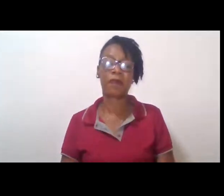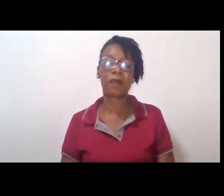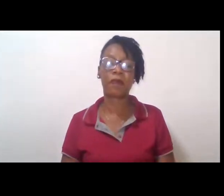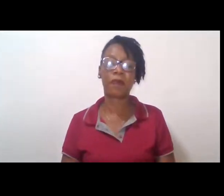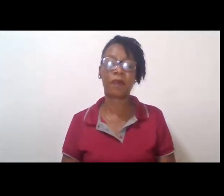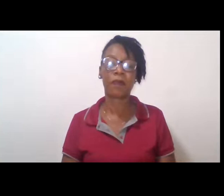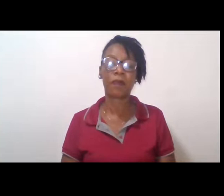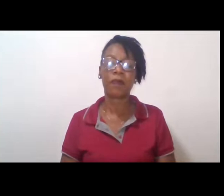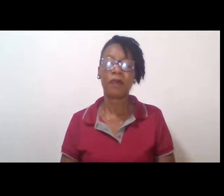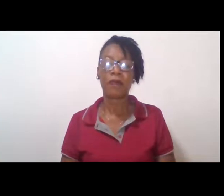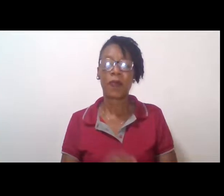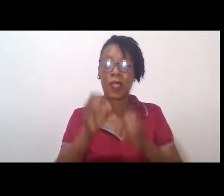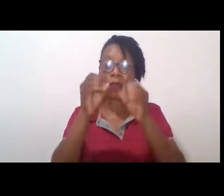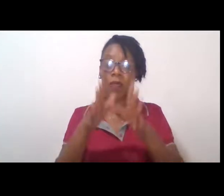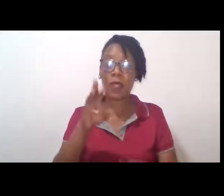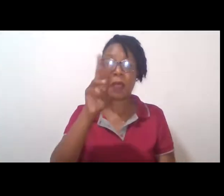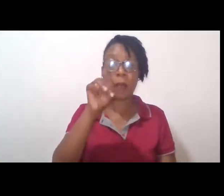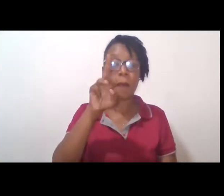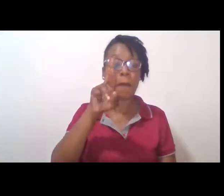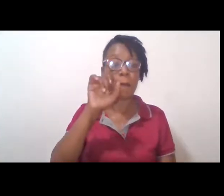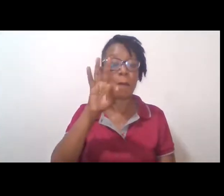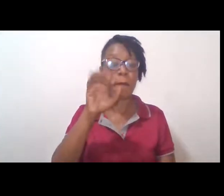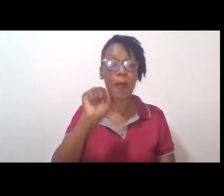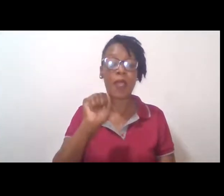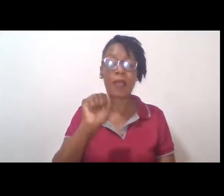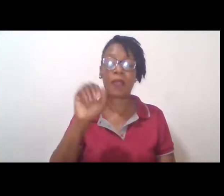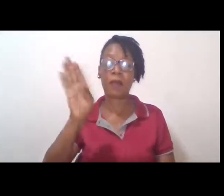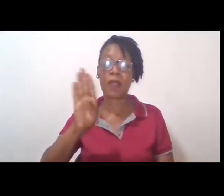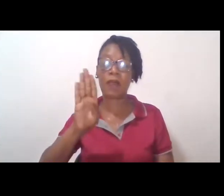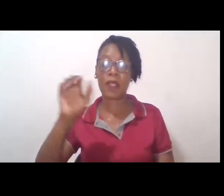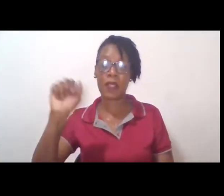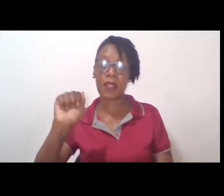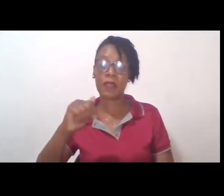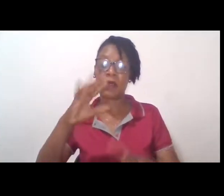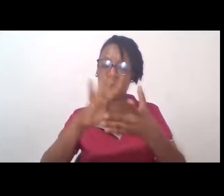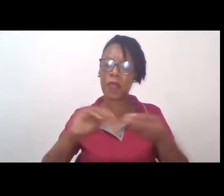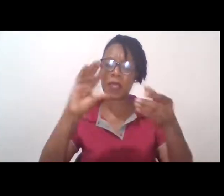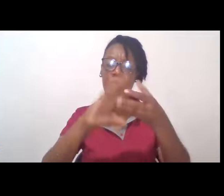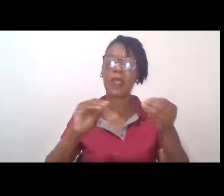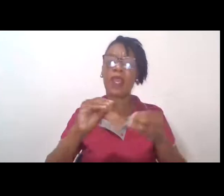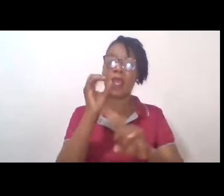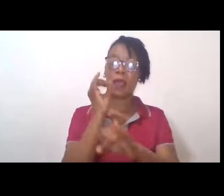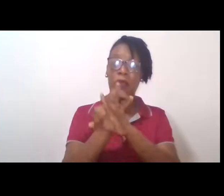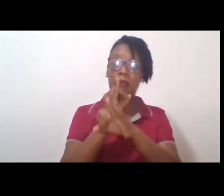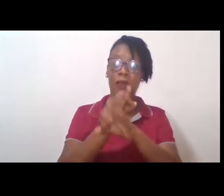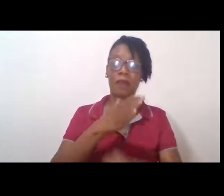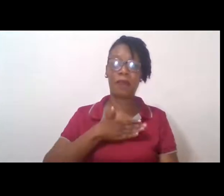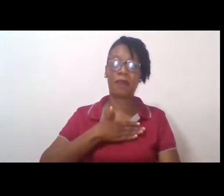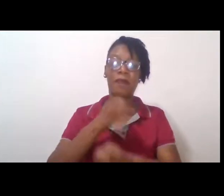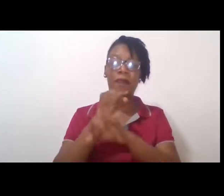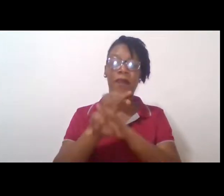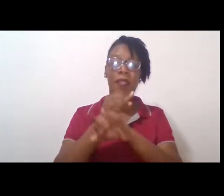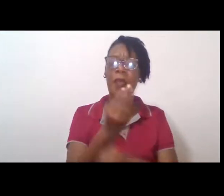positivos. La profesora Marta Benavides Arce nos comenta y comparte. En mi institución ya tenemos